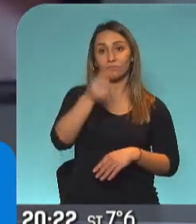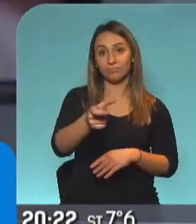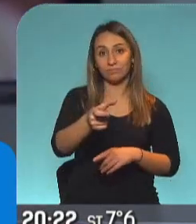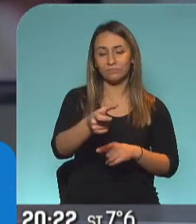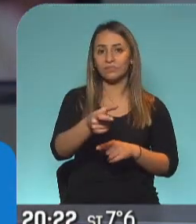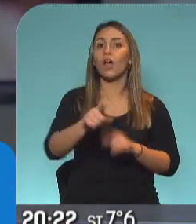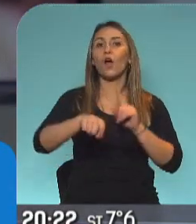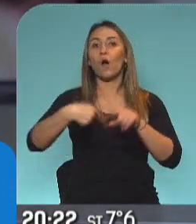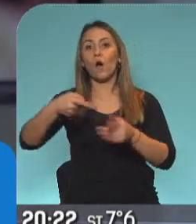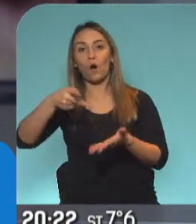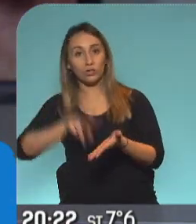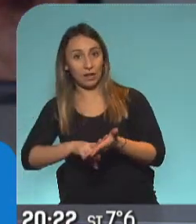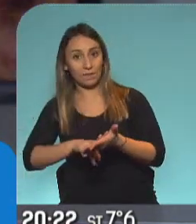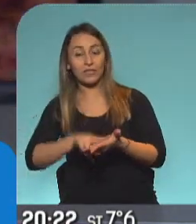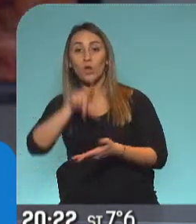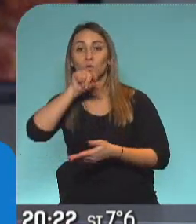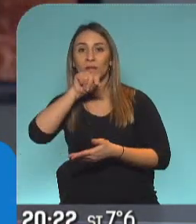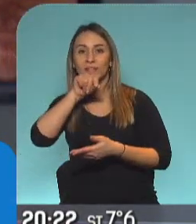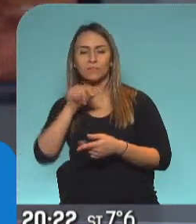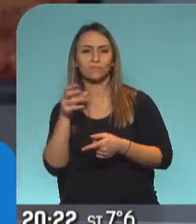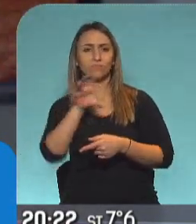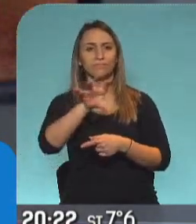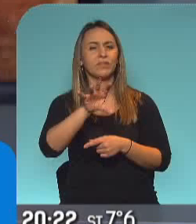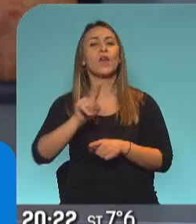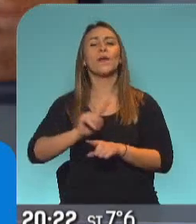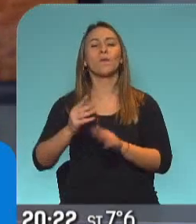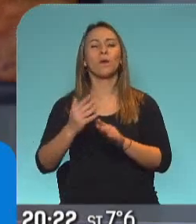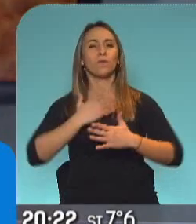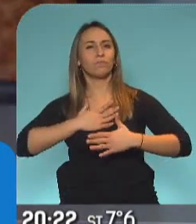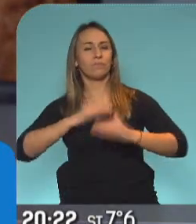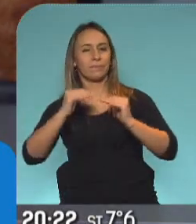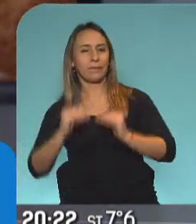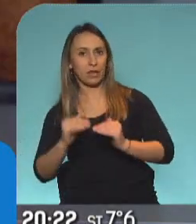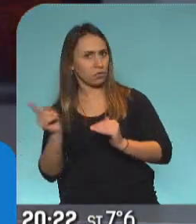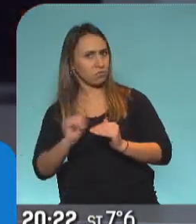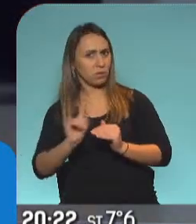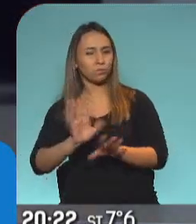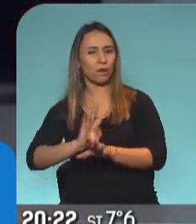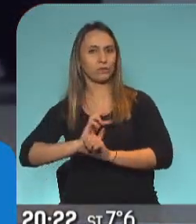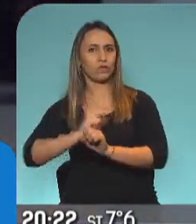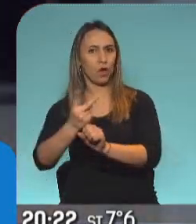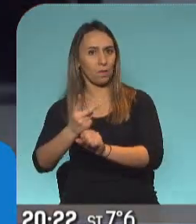de nuevo, o sea, no bajaron un cambio, tal vez hoy un poco, pero no bajaron un cambio, sino que redoblaron la